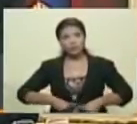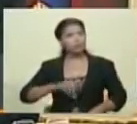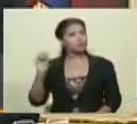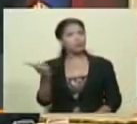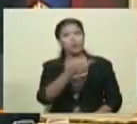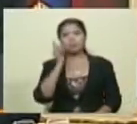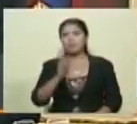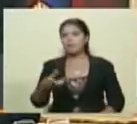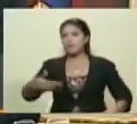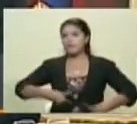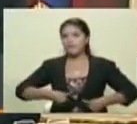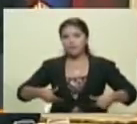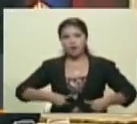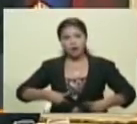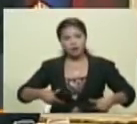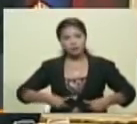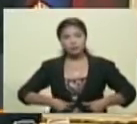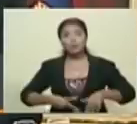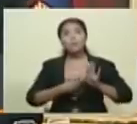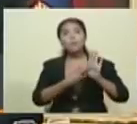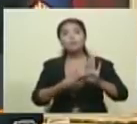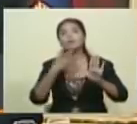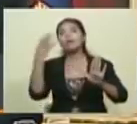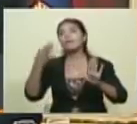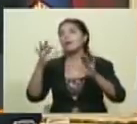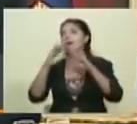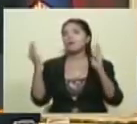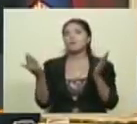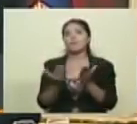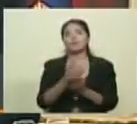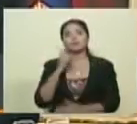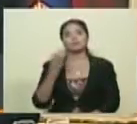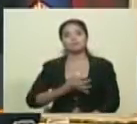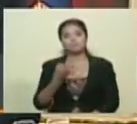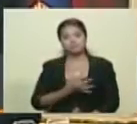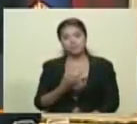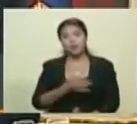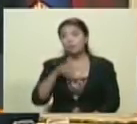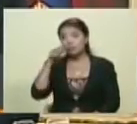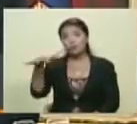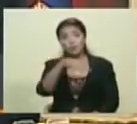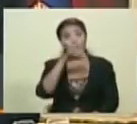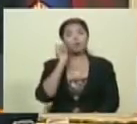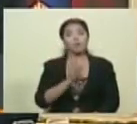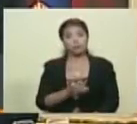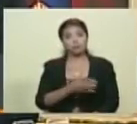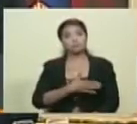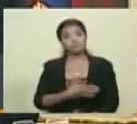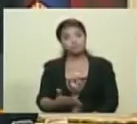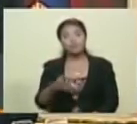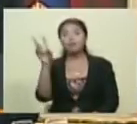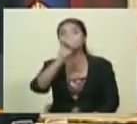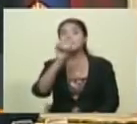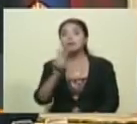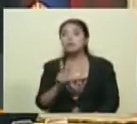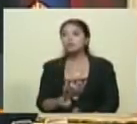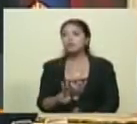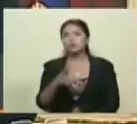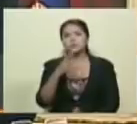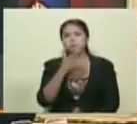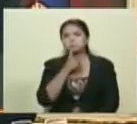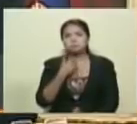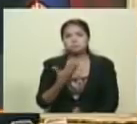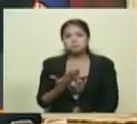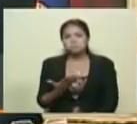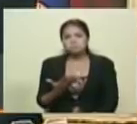hagamos un gran esfuerzo por llevar la verdad al mundo. Nuestro pueblo se lo merece. Venezuela no tiene más